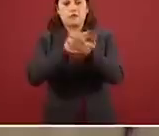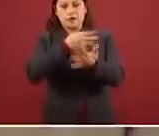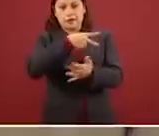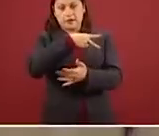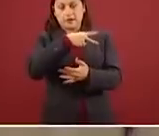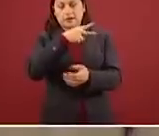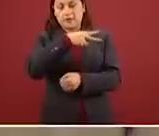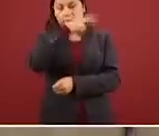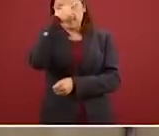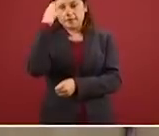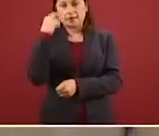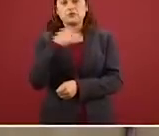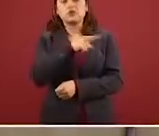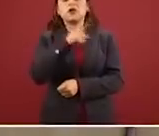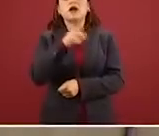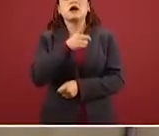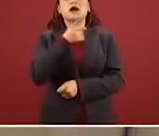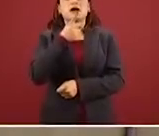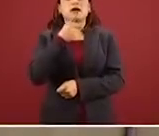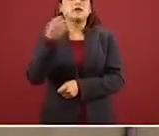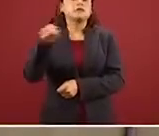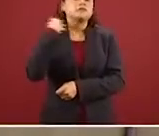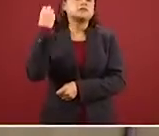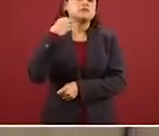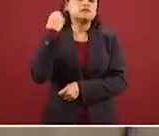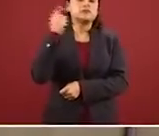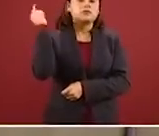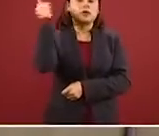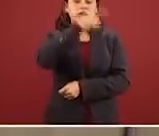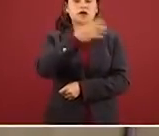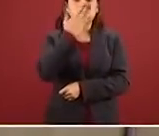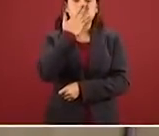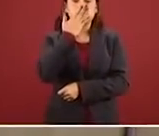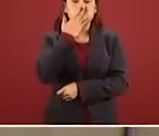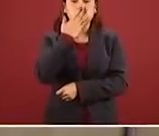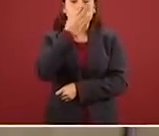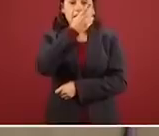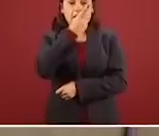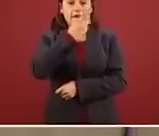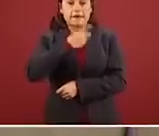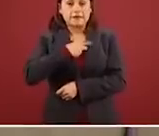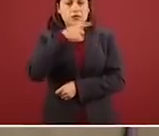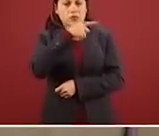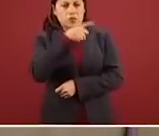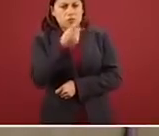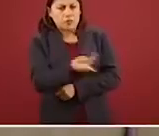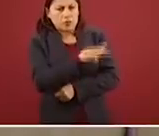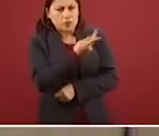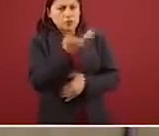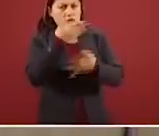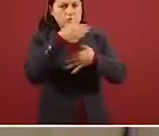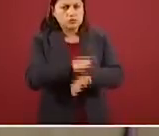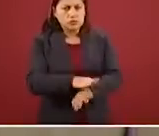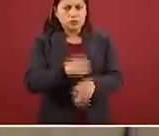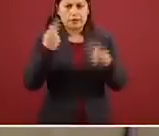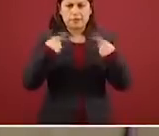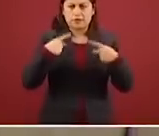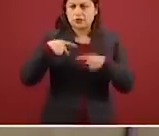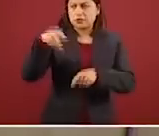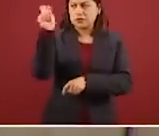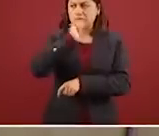foro científico allá en Sonora. Yo le quiero preguntar si usted sabe qué científicos se van a